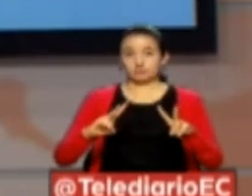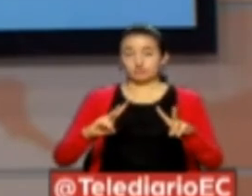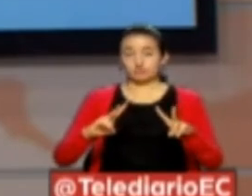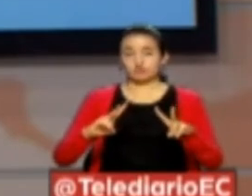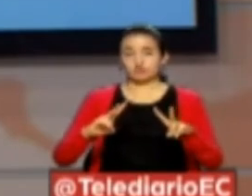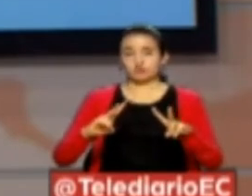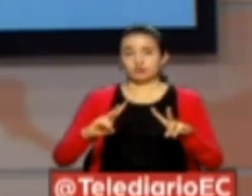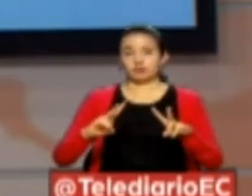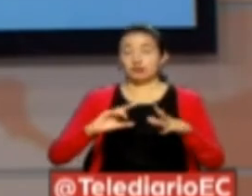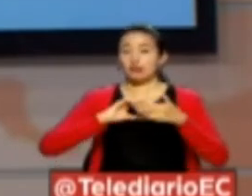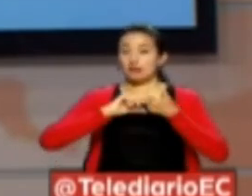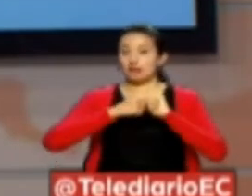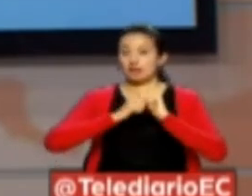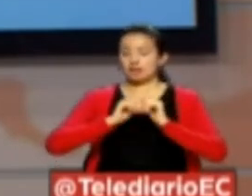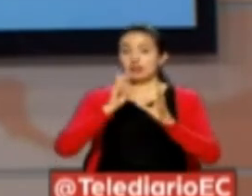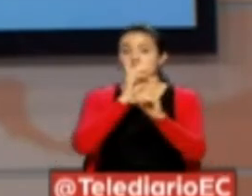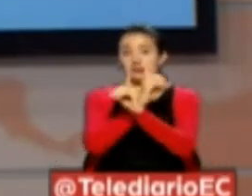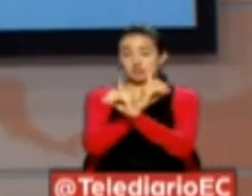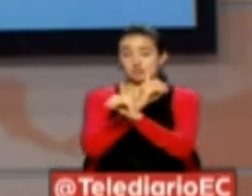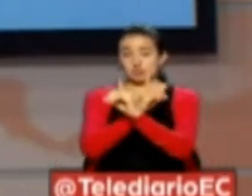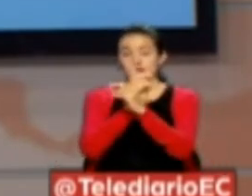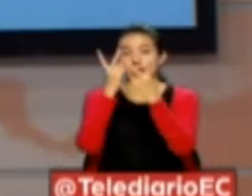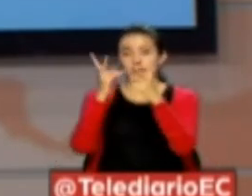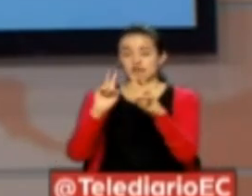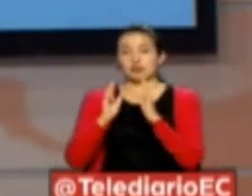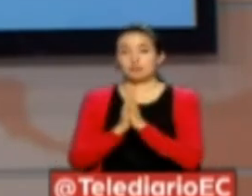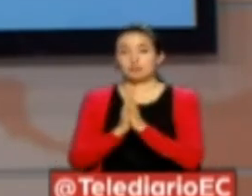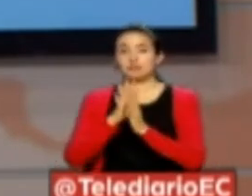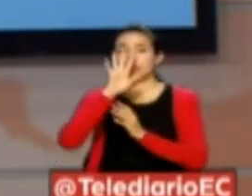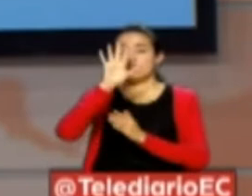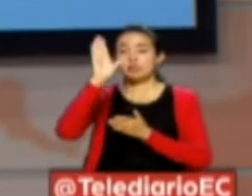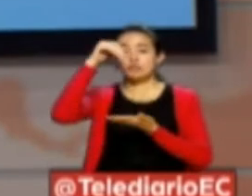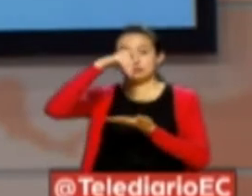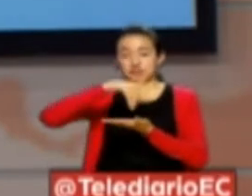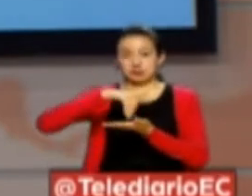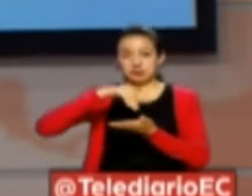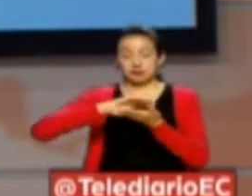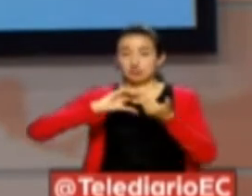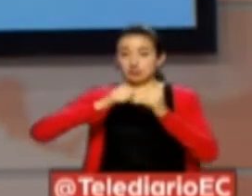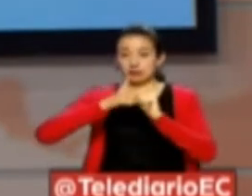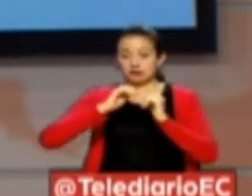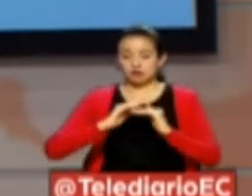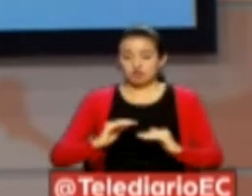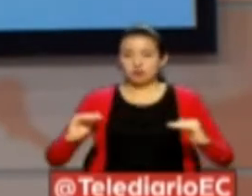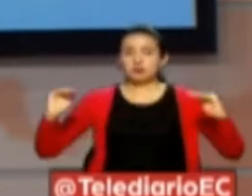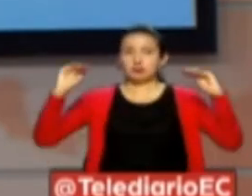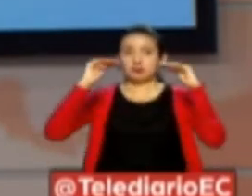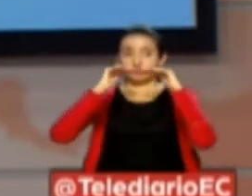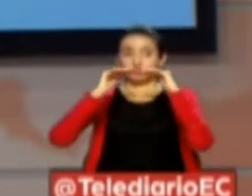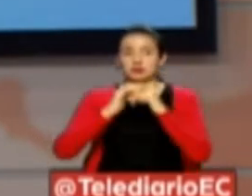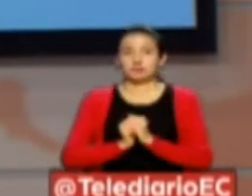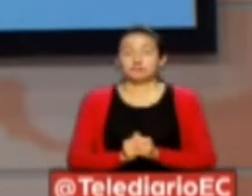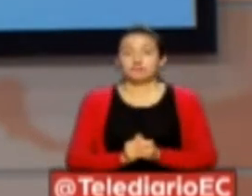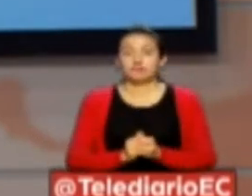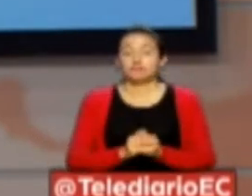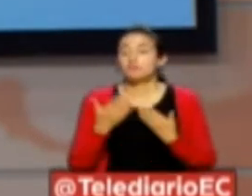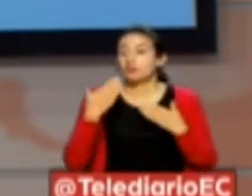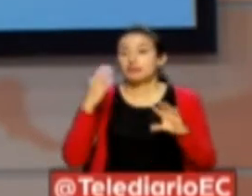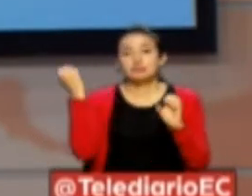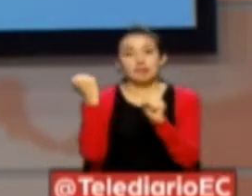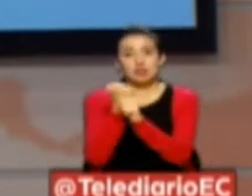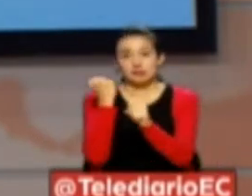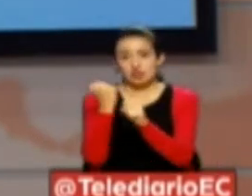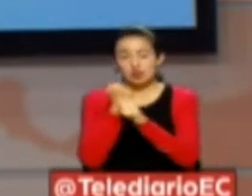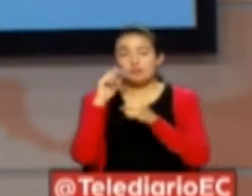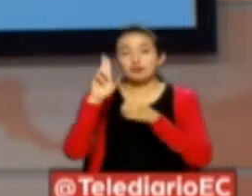del deporte con discapacidad tenemos 5 centros de alto rendimiento en el país funcionando y que están